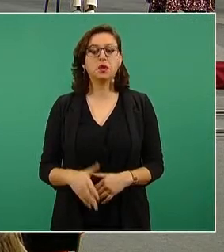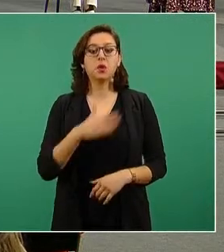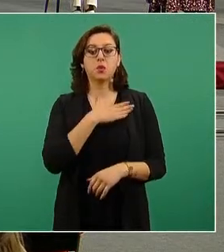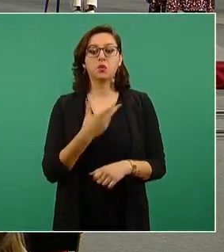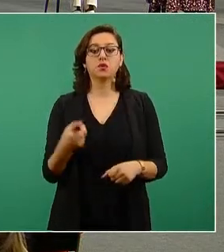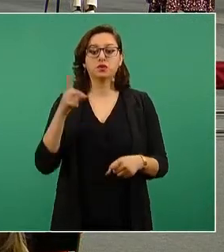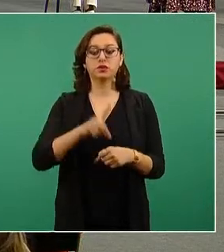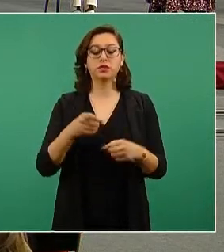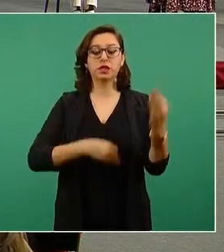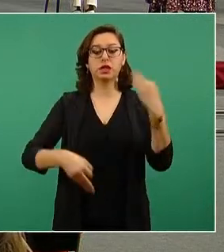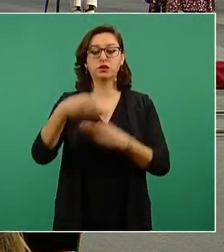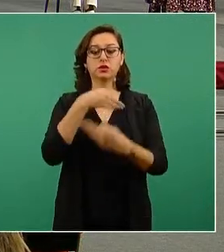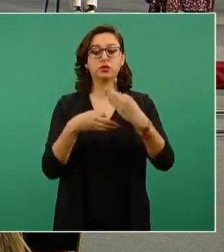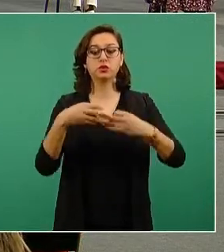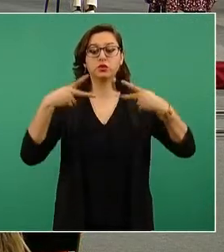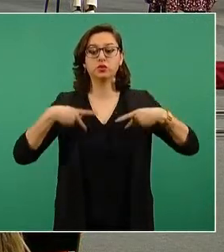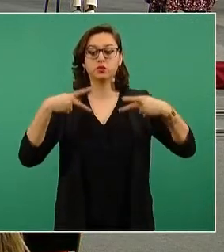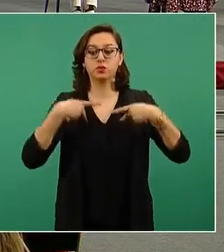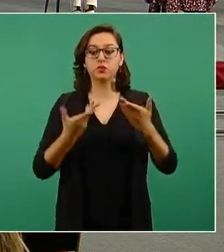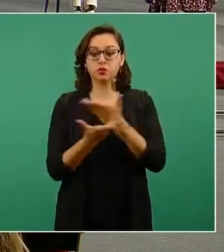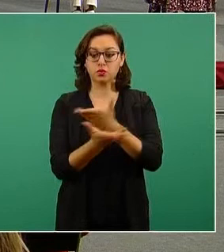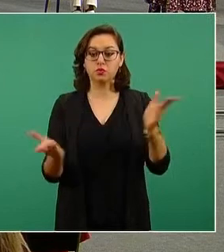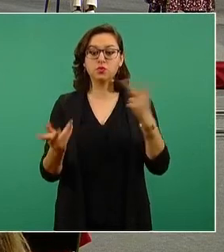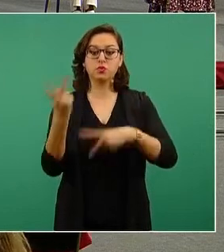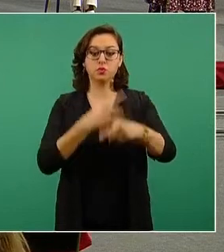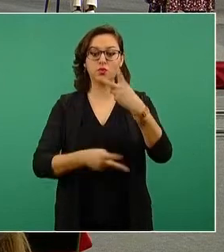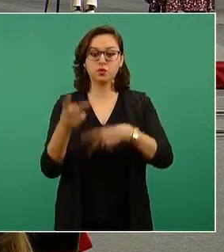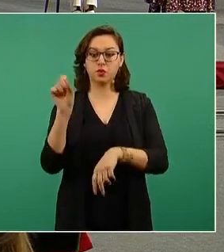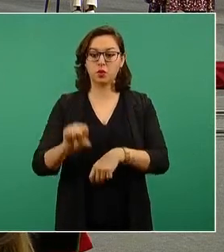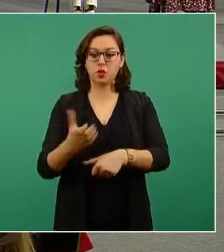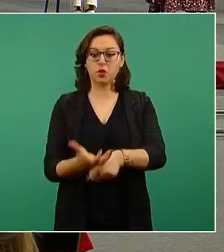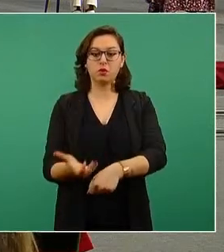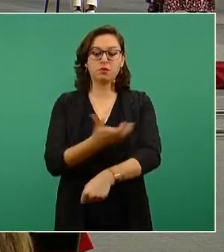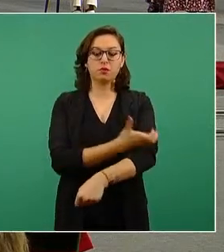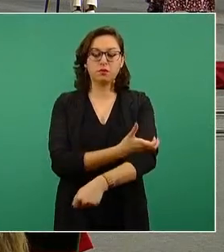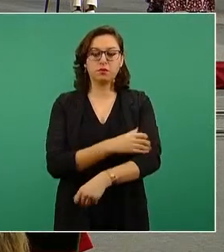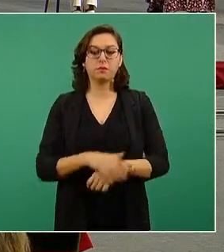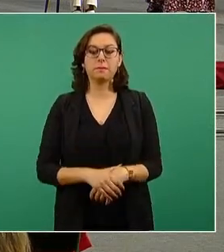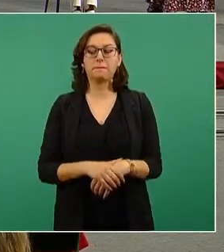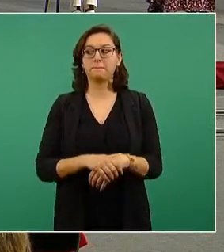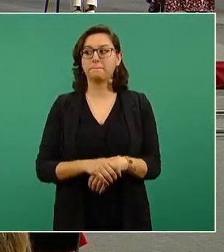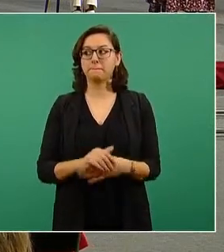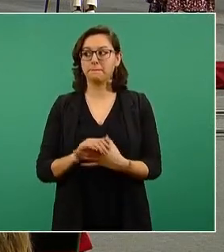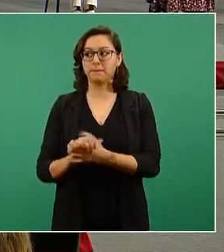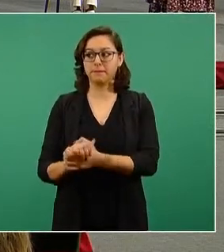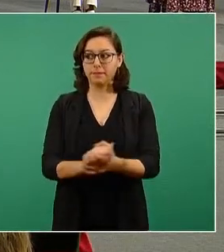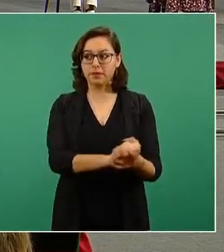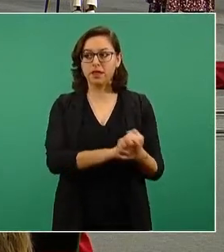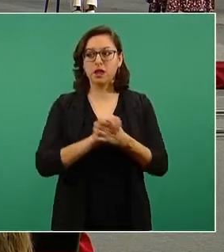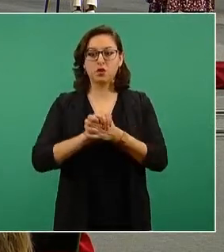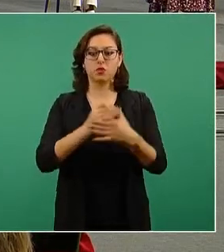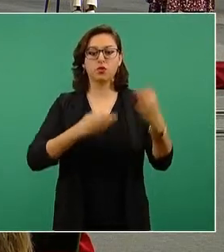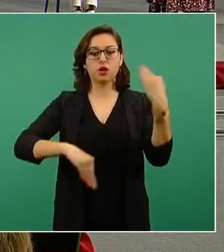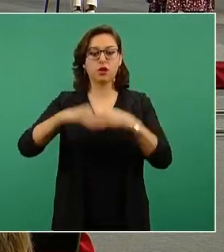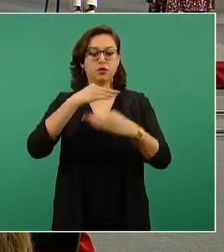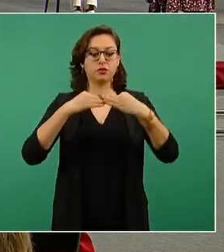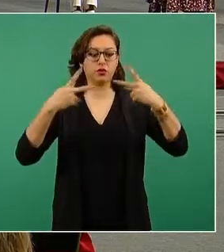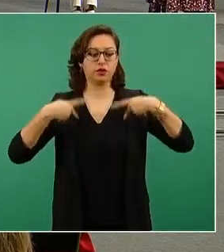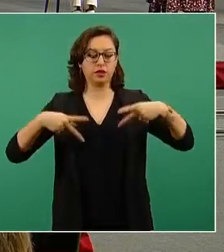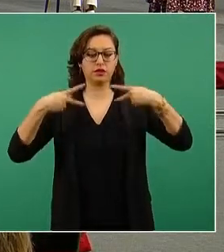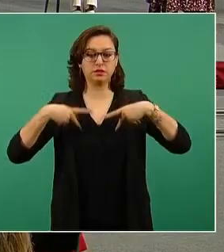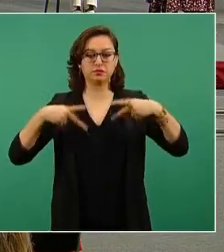distinguidas personalidades que hoy nos acompañan y nos honran con su presencia. Un saludo también a todas las personas que nos escuchan a través